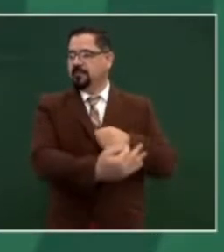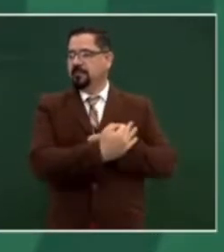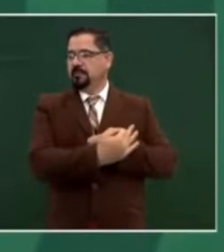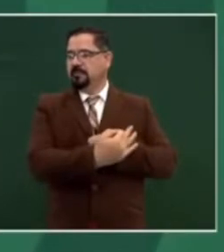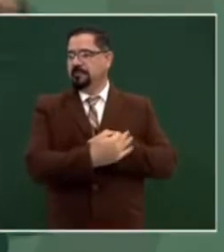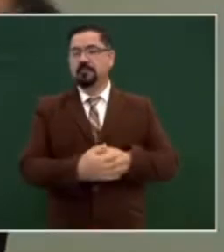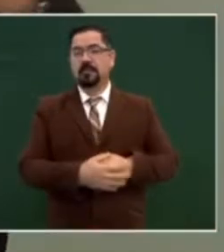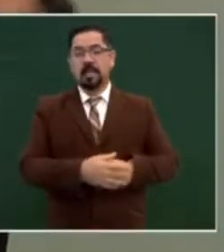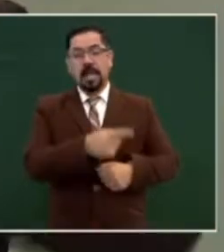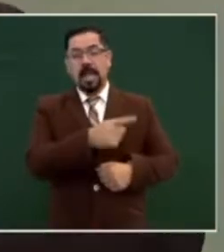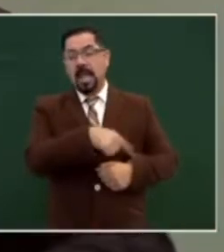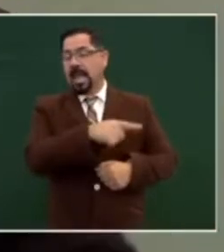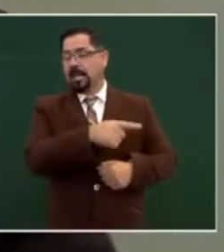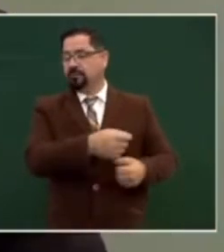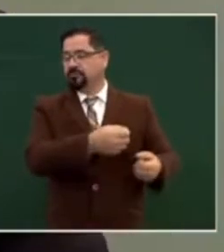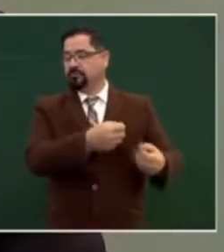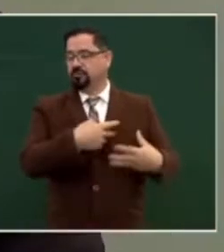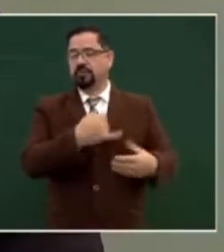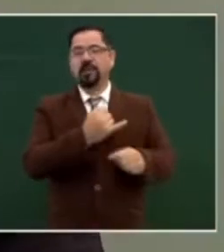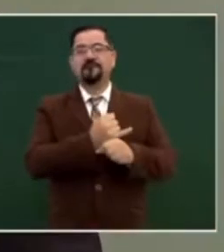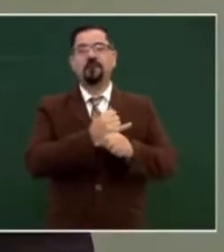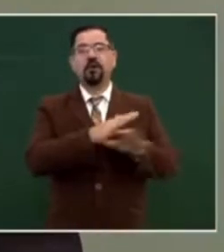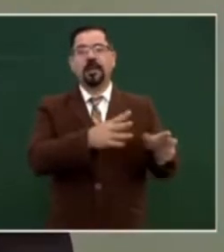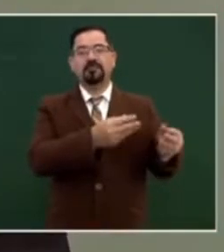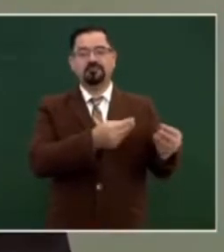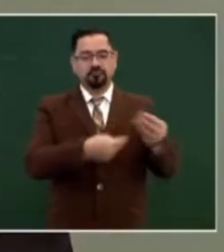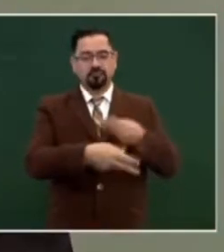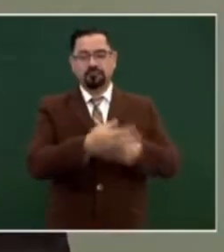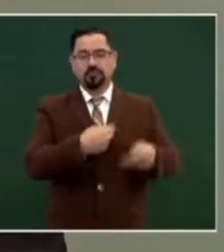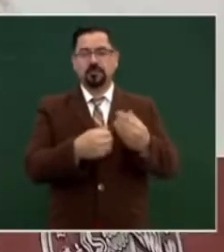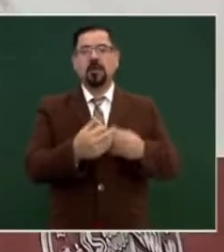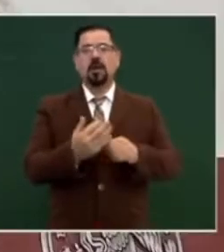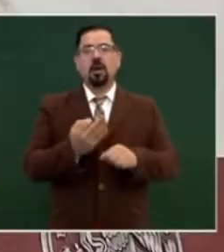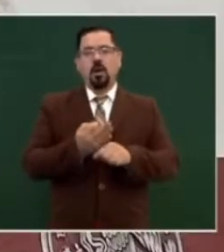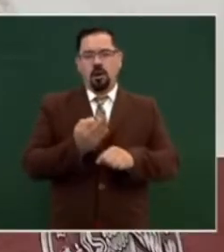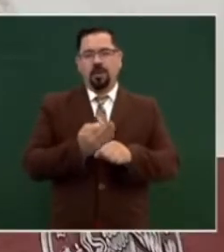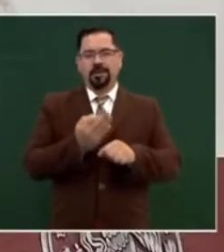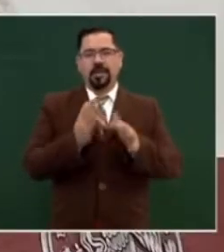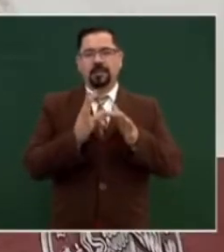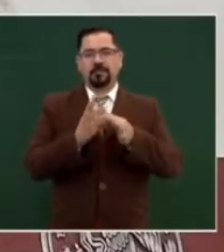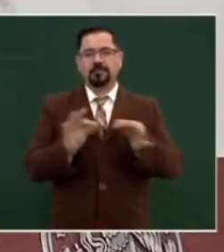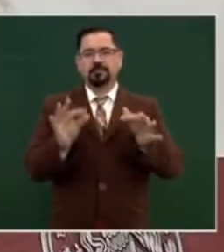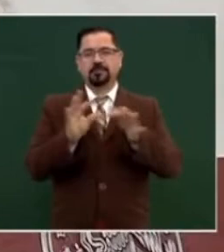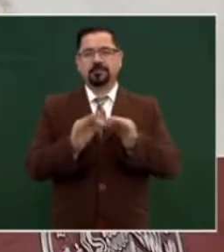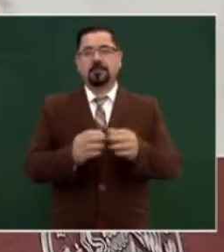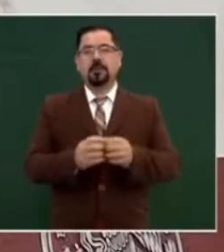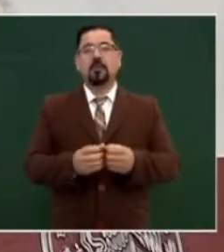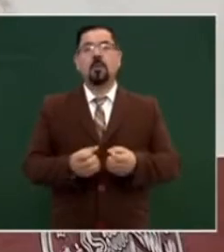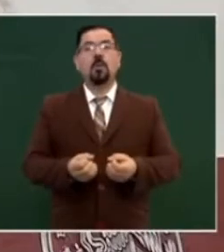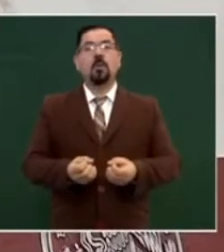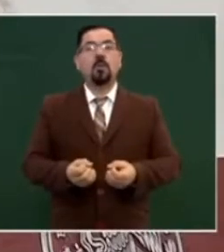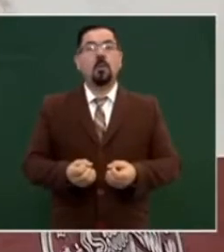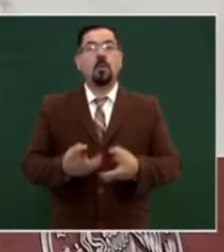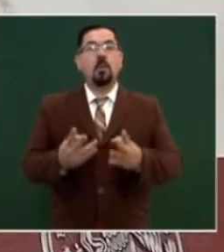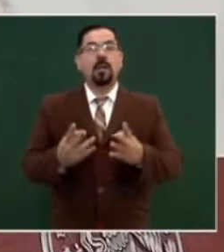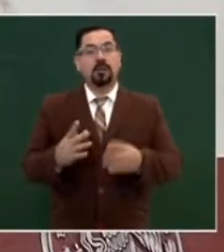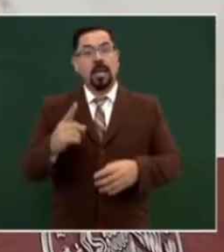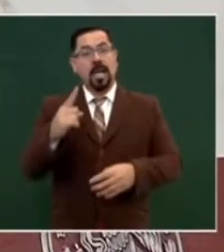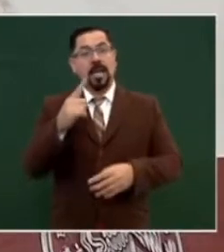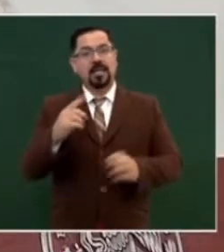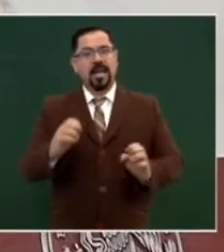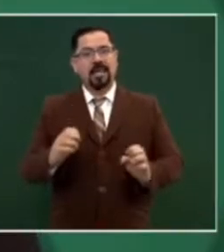que mi forma ya les voy a dar el dato de cuántos llegan a palacio nacional